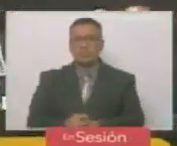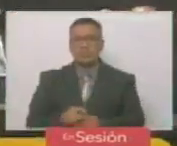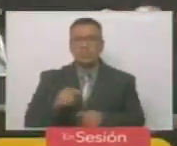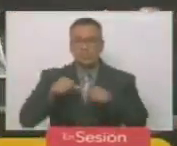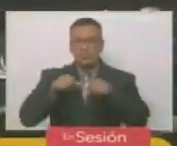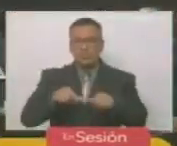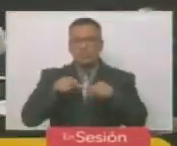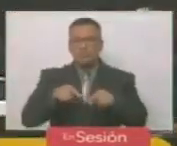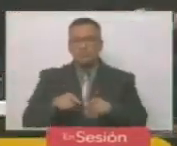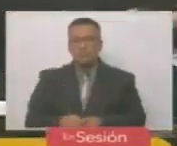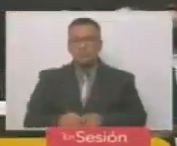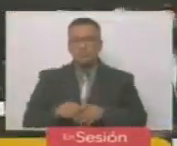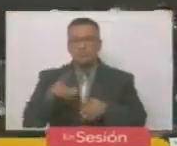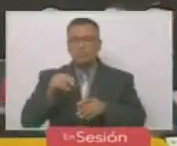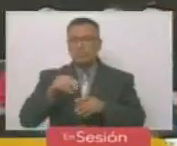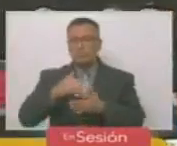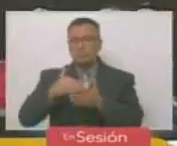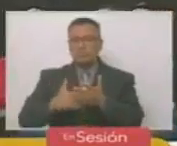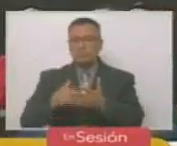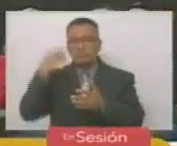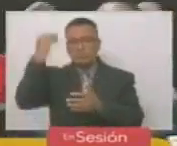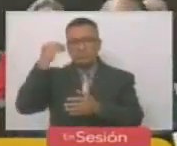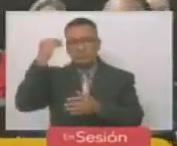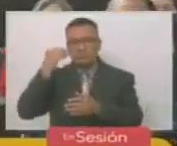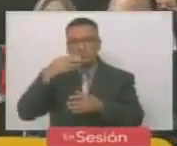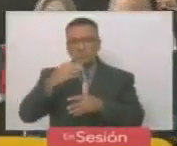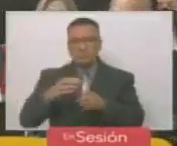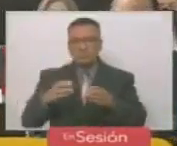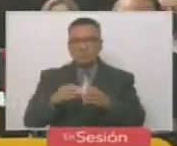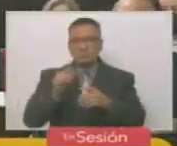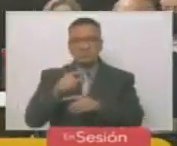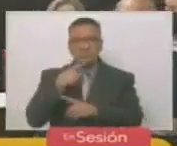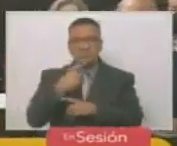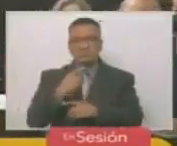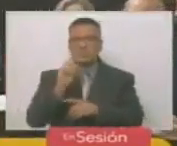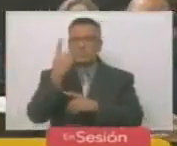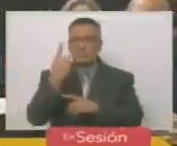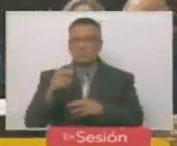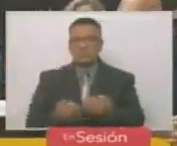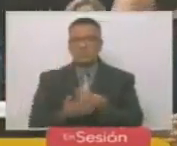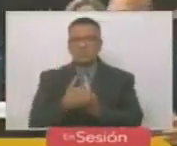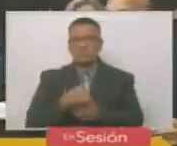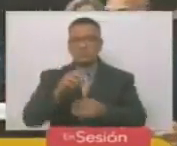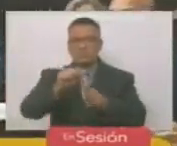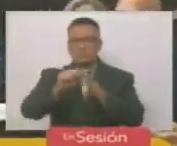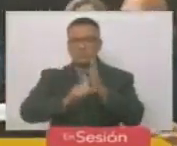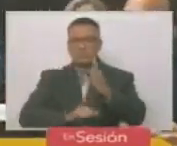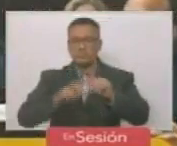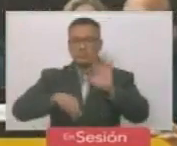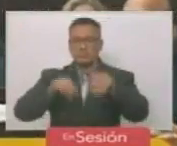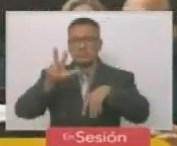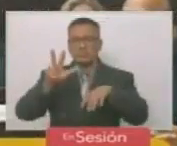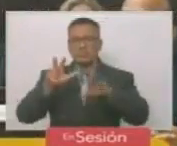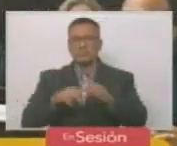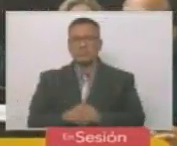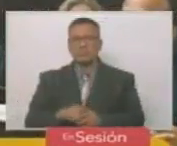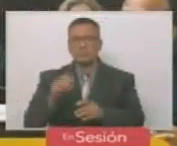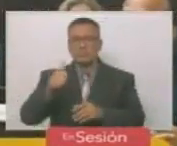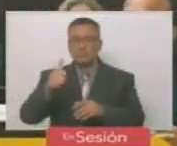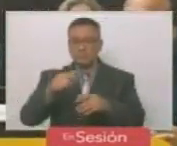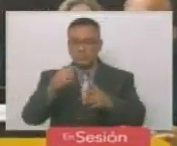allí, no sobra, pero considero que esta Cámara debería pronunciarse en suprimir el numeral 13 y que del artículo